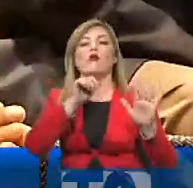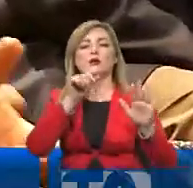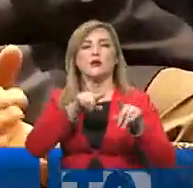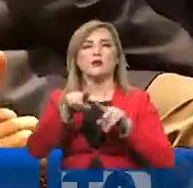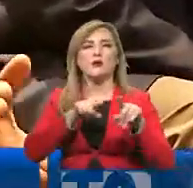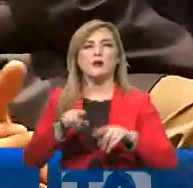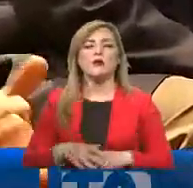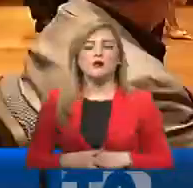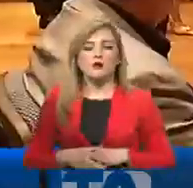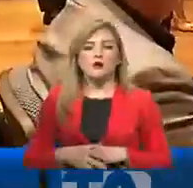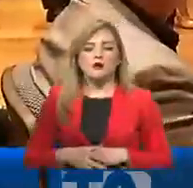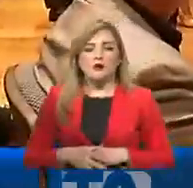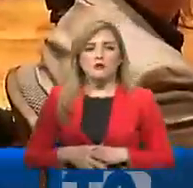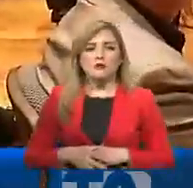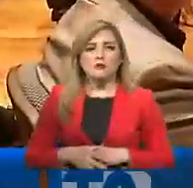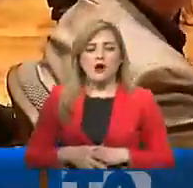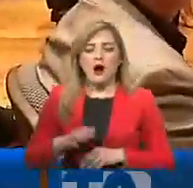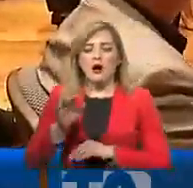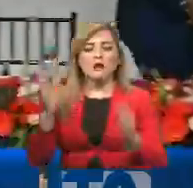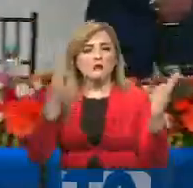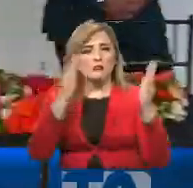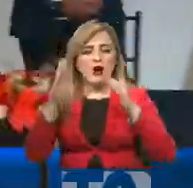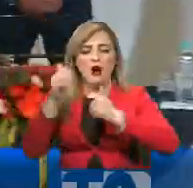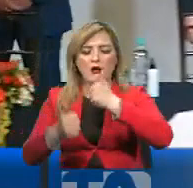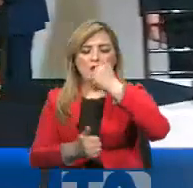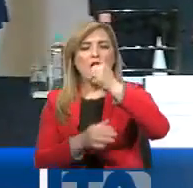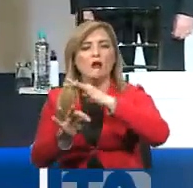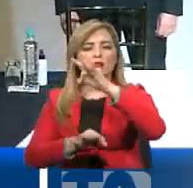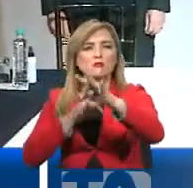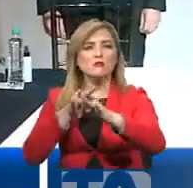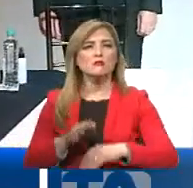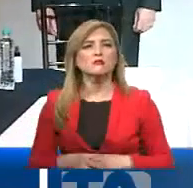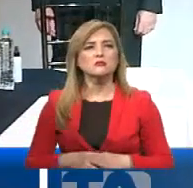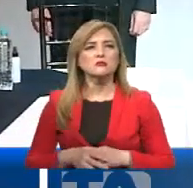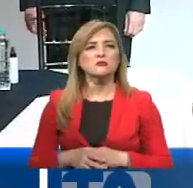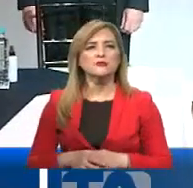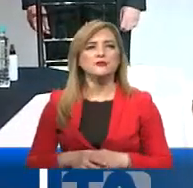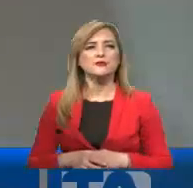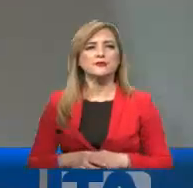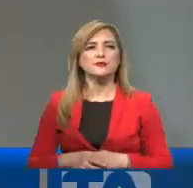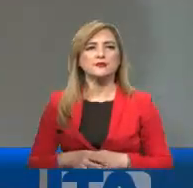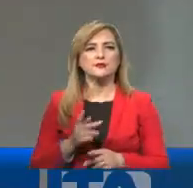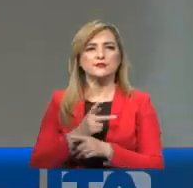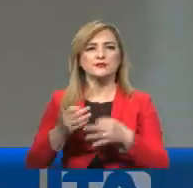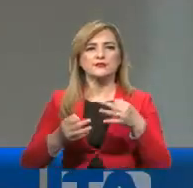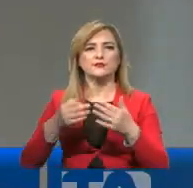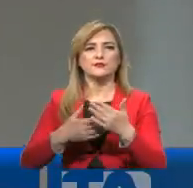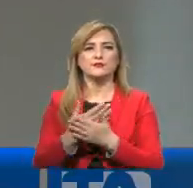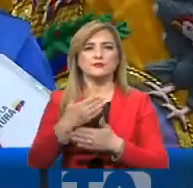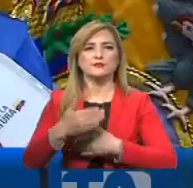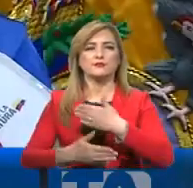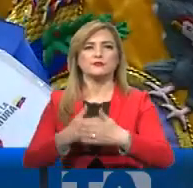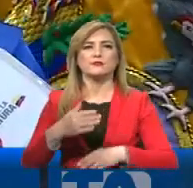de Justicia continuarán ocupados por conjueces temporales. Por ello, el Consejo de la Judicatura pule detalles para convocar a un nuevo